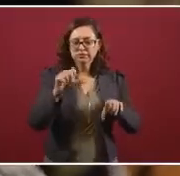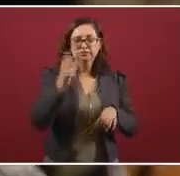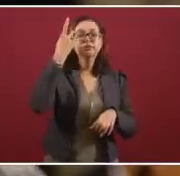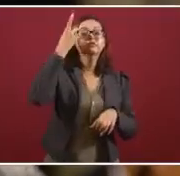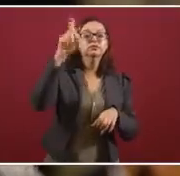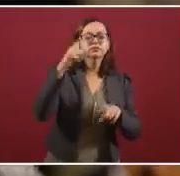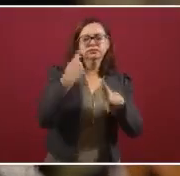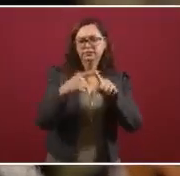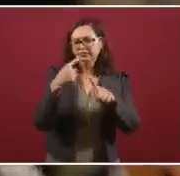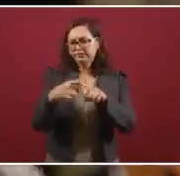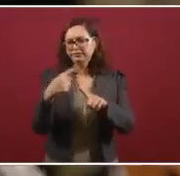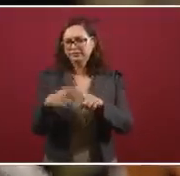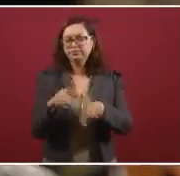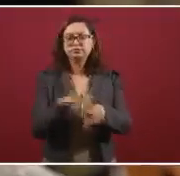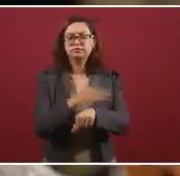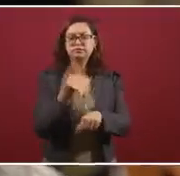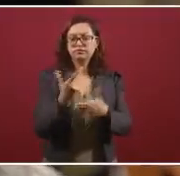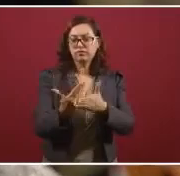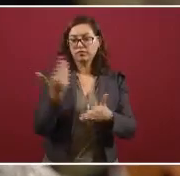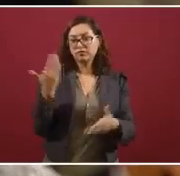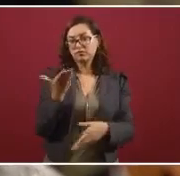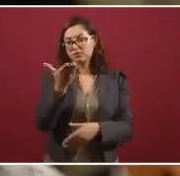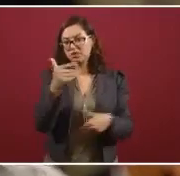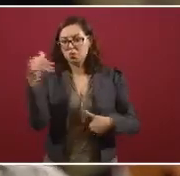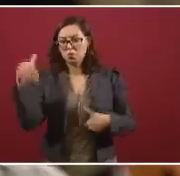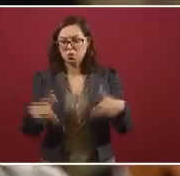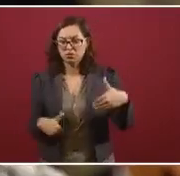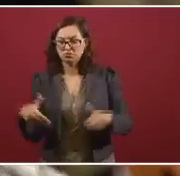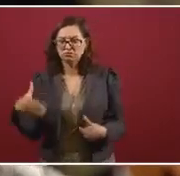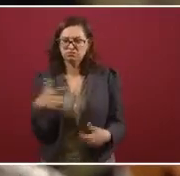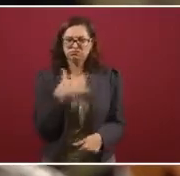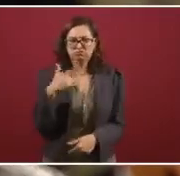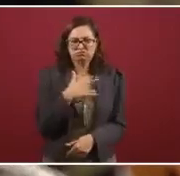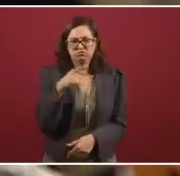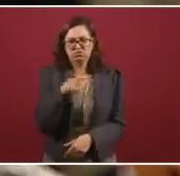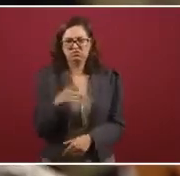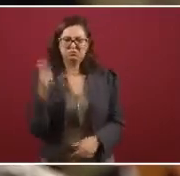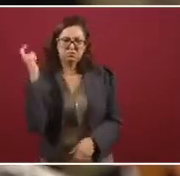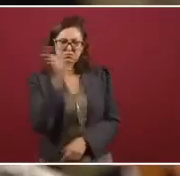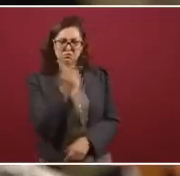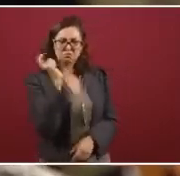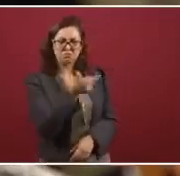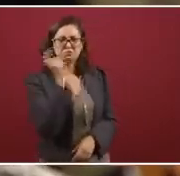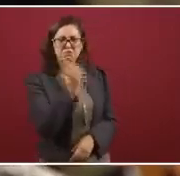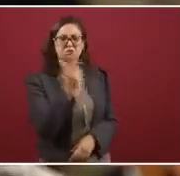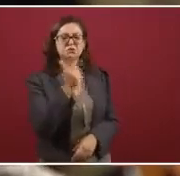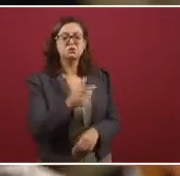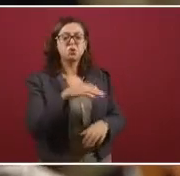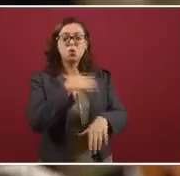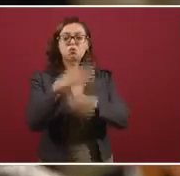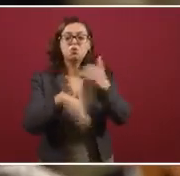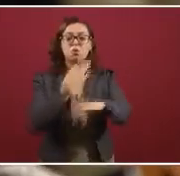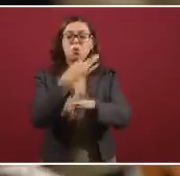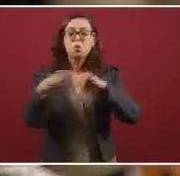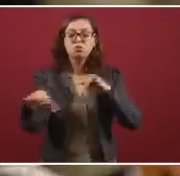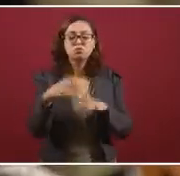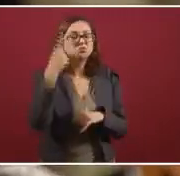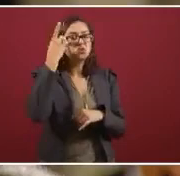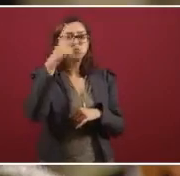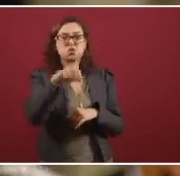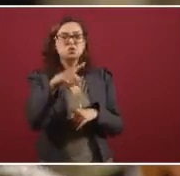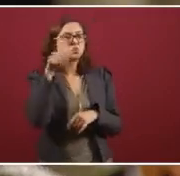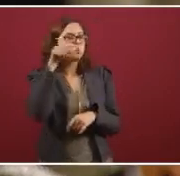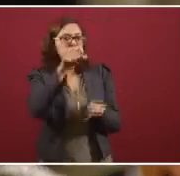bueno, inicialmente había manifestado su molestia porque se le estaban realizando pagos a las empresas por ductos que finalmente serían de su propiedad. ¿Cómo